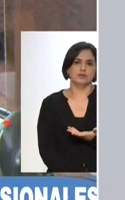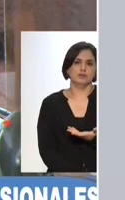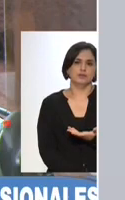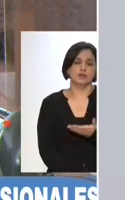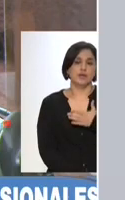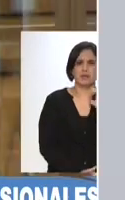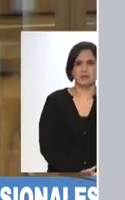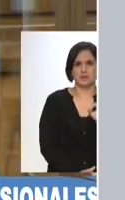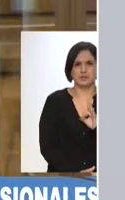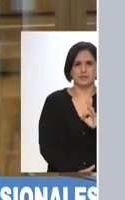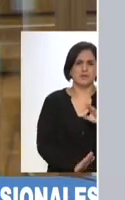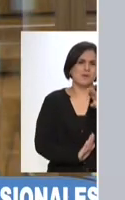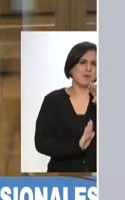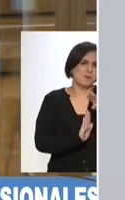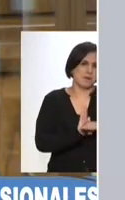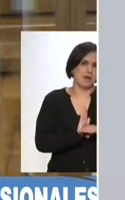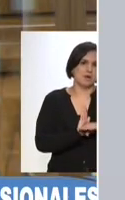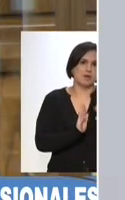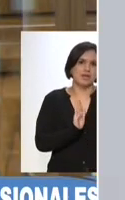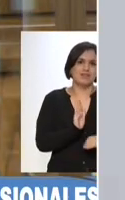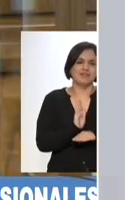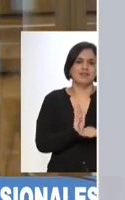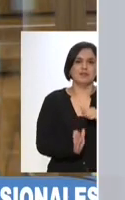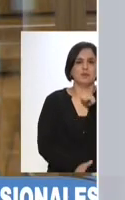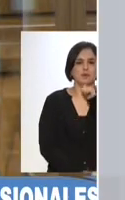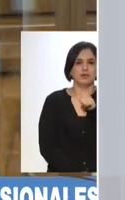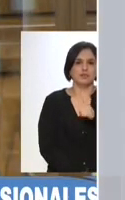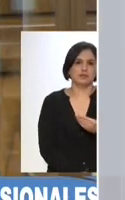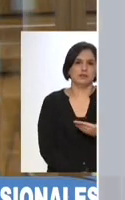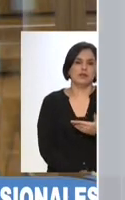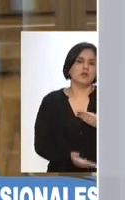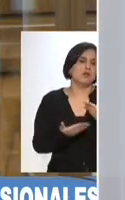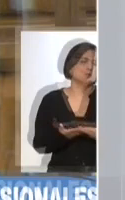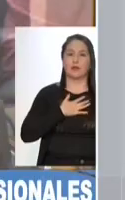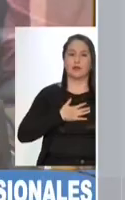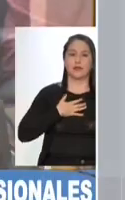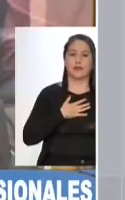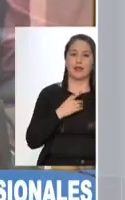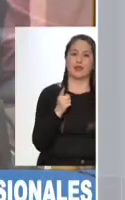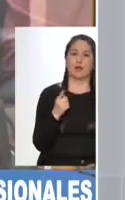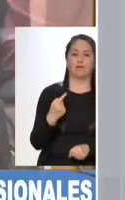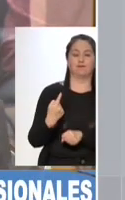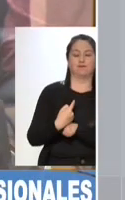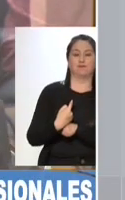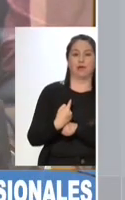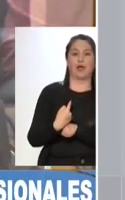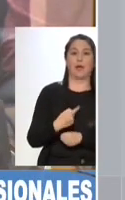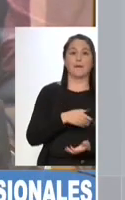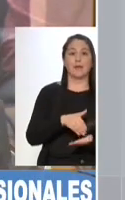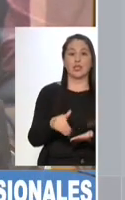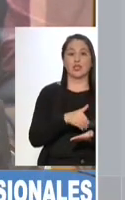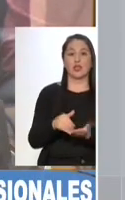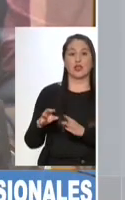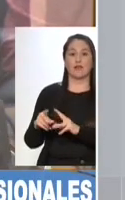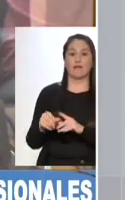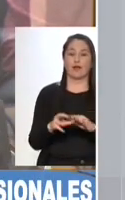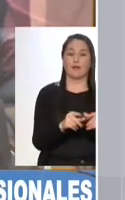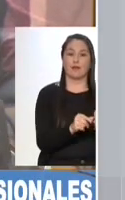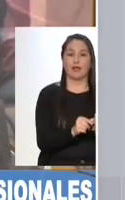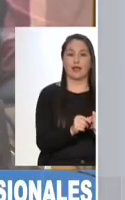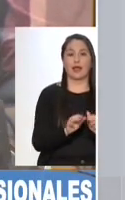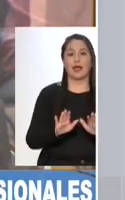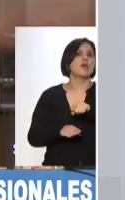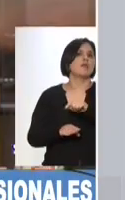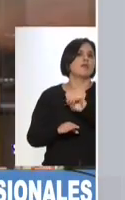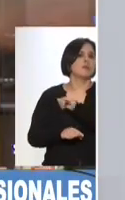para sacar el mejor proyecto y lo antes posible. Diputada Alejandra Sepulvia, muchísimas gracias por acompañarnos para que se pueda conectar